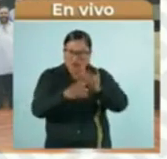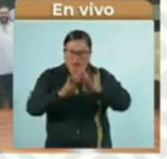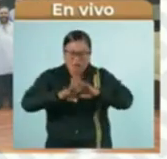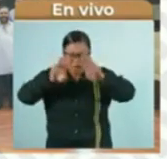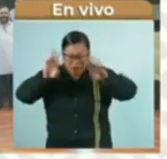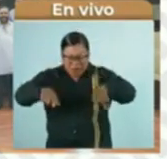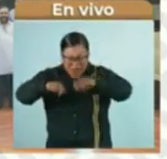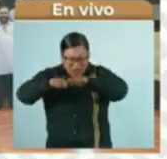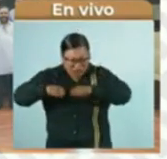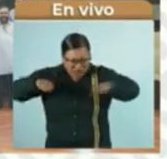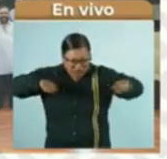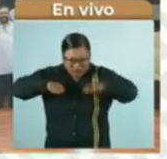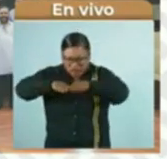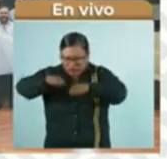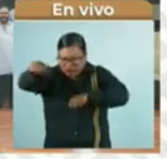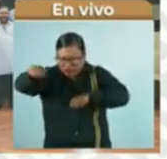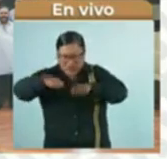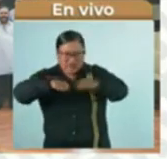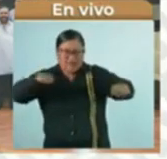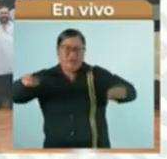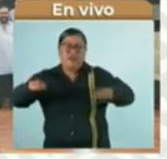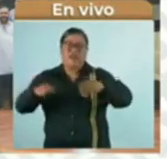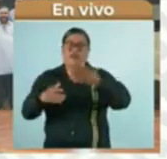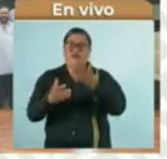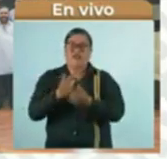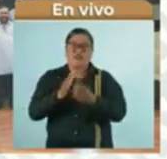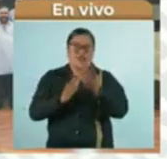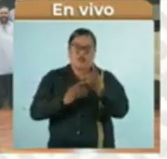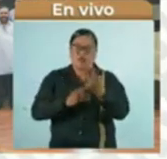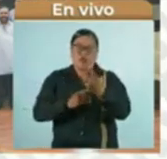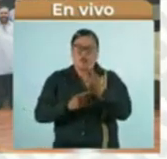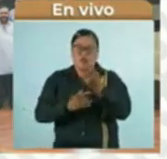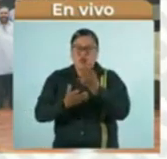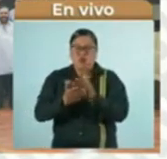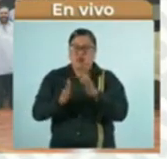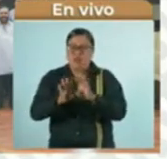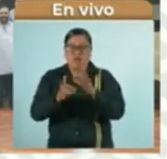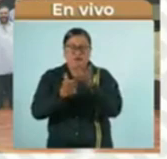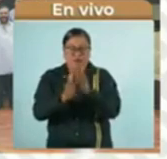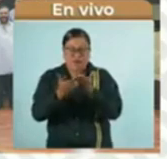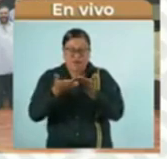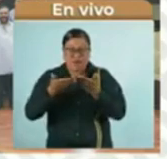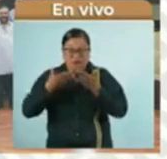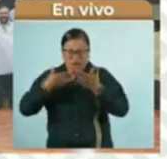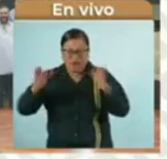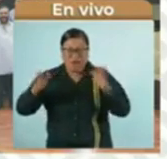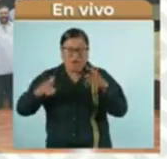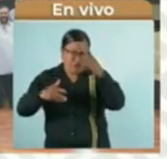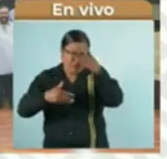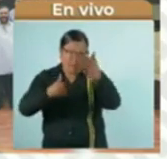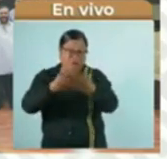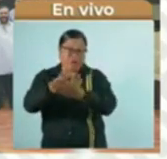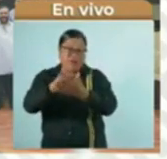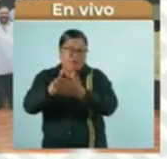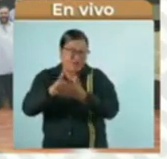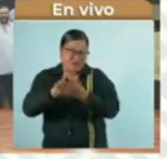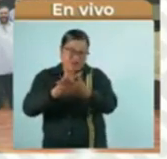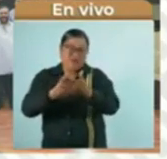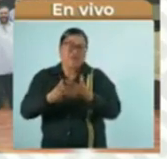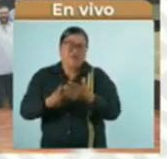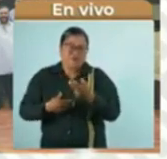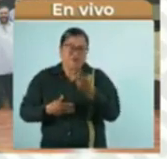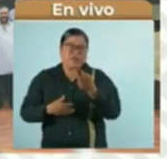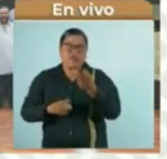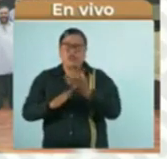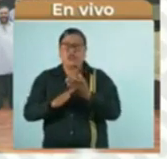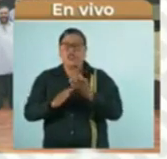línea lo único que nos faltaría es el amojonamiento y la apertura de la brecha que la vamos a hacer en breve porque el